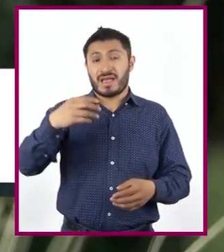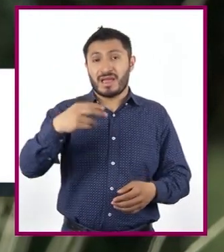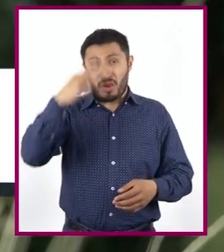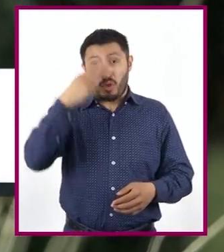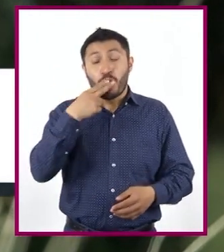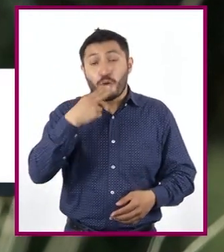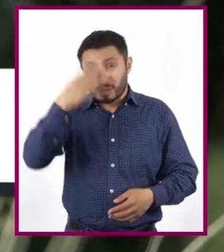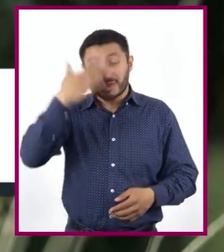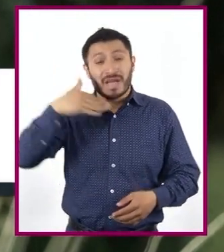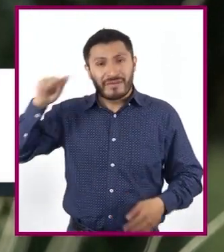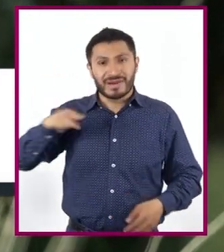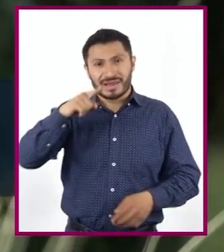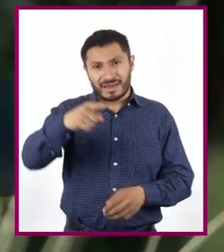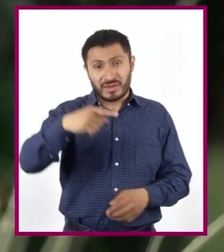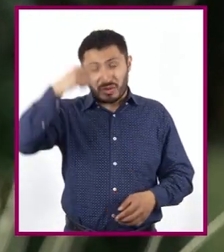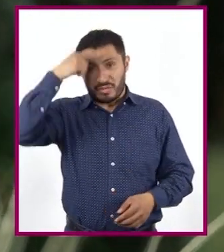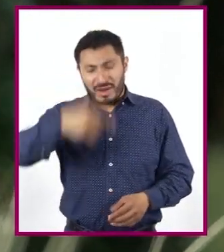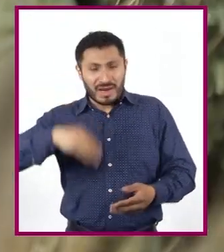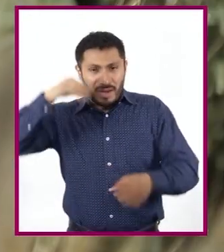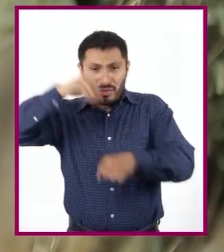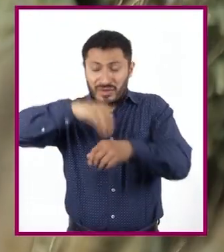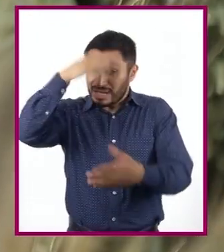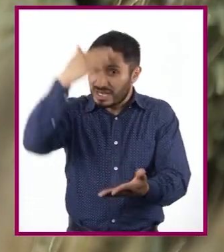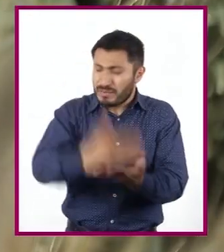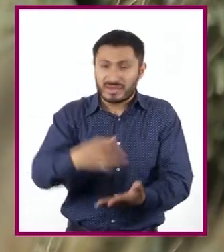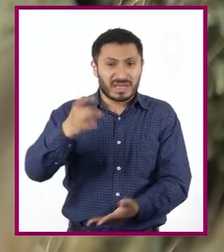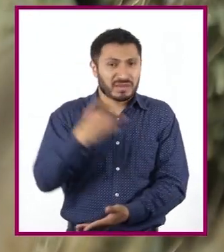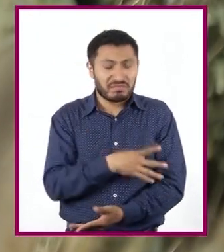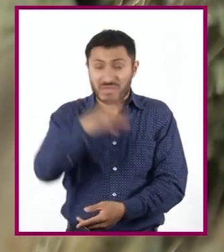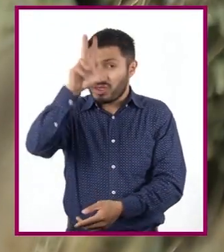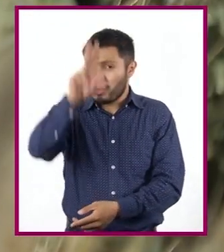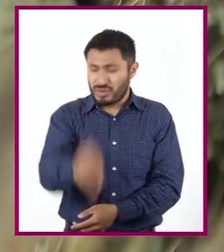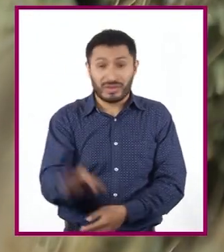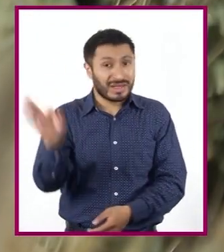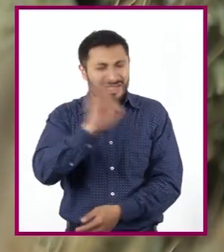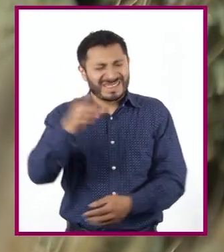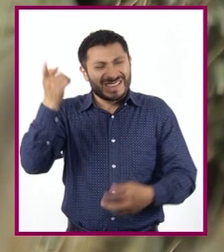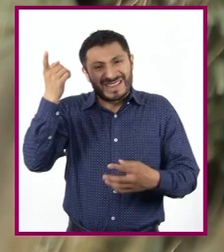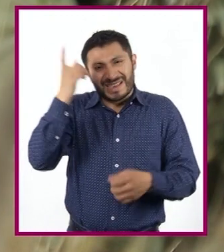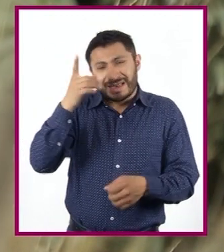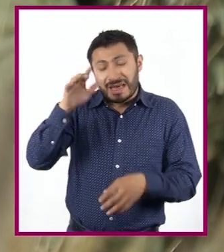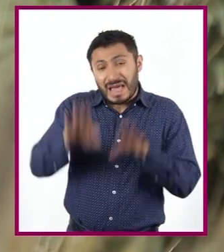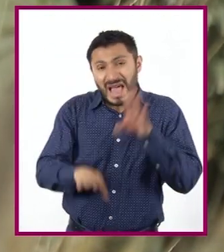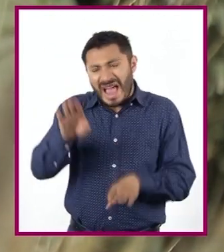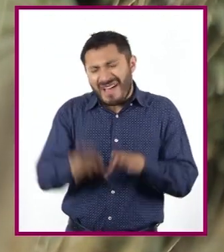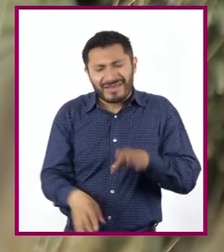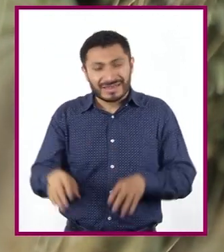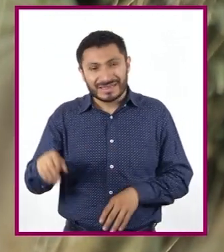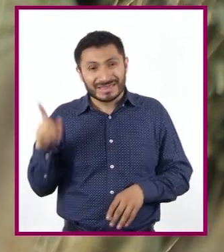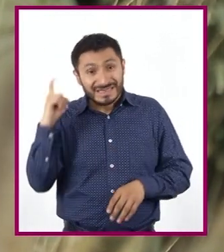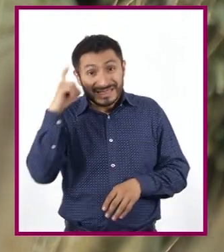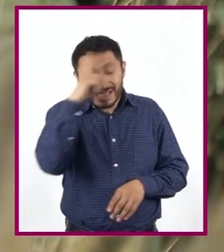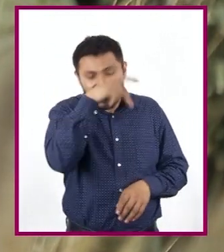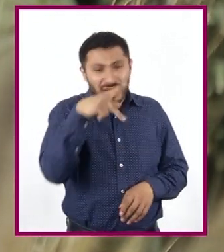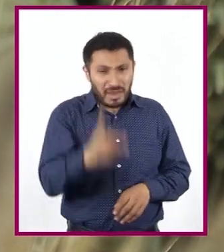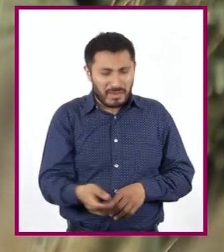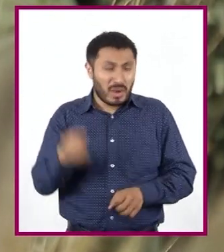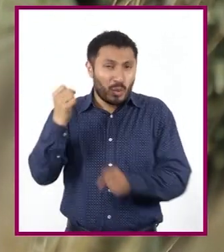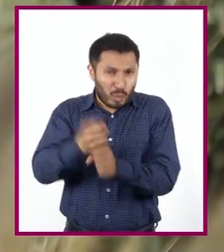ahí esperándote. ¿Qué podrían decirnos ustedes de su experiencia lectora? ¿Qué libros planean leer